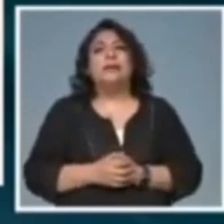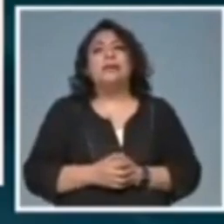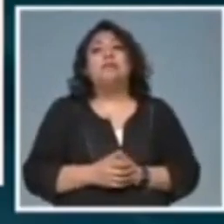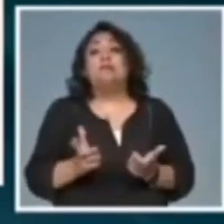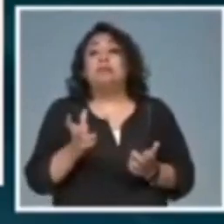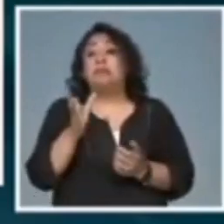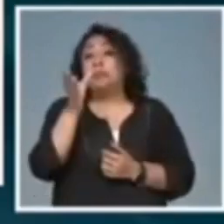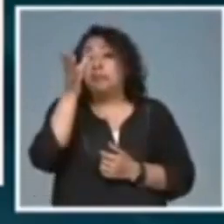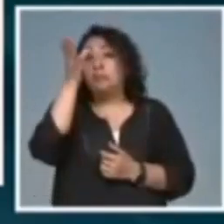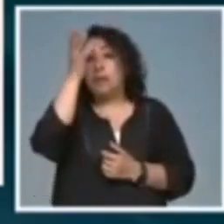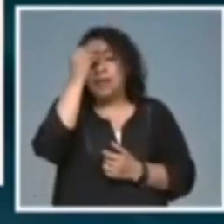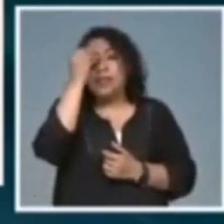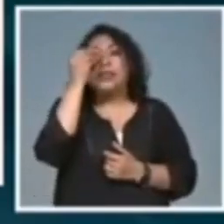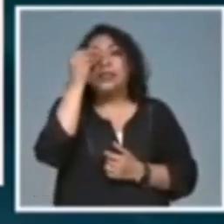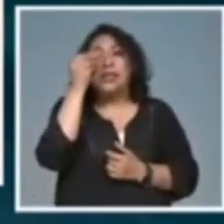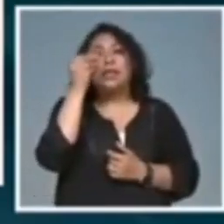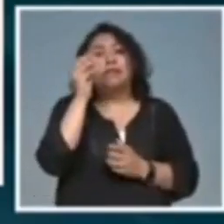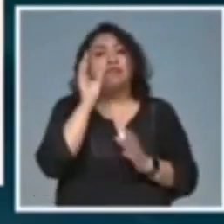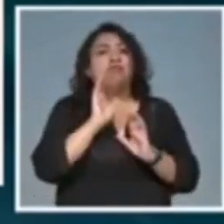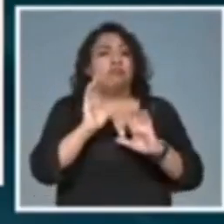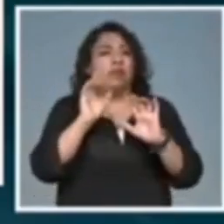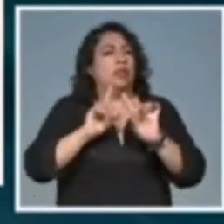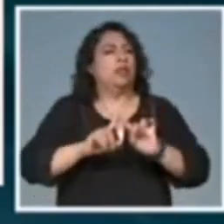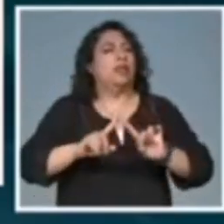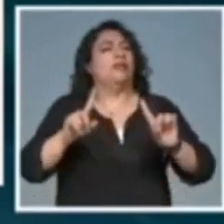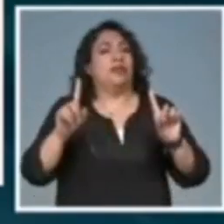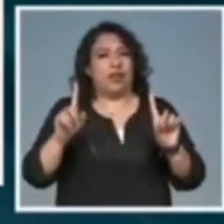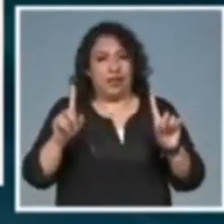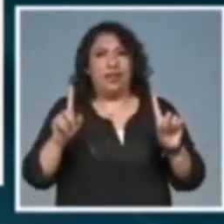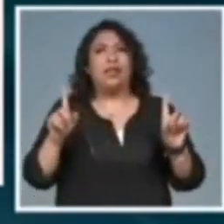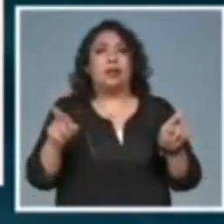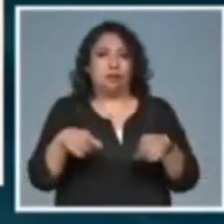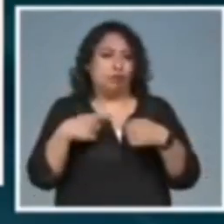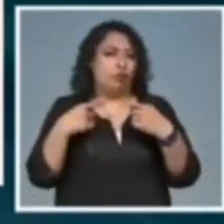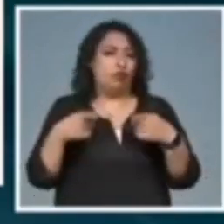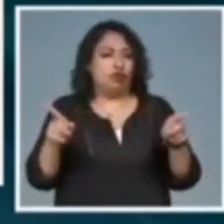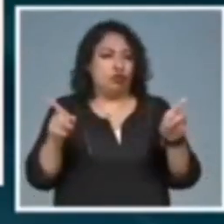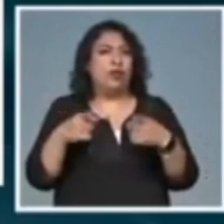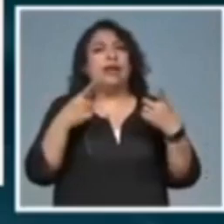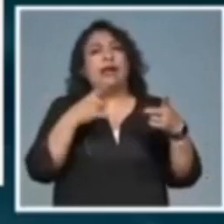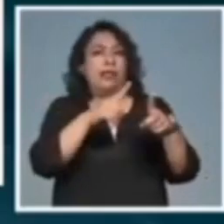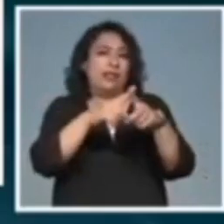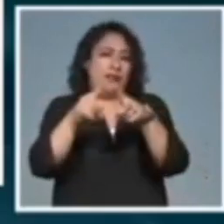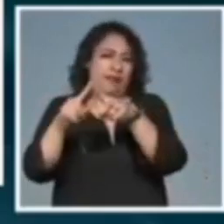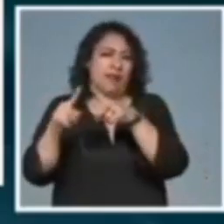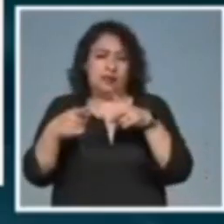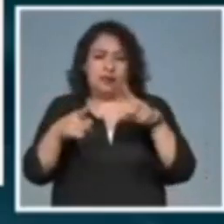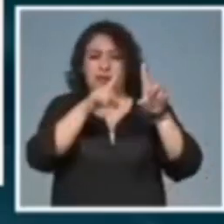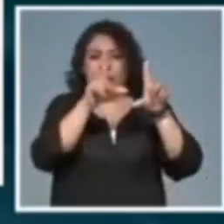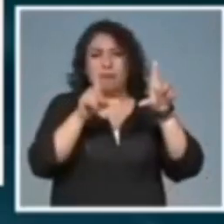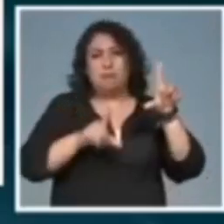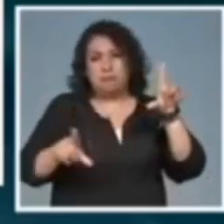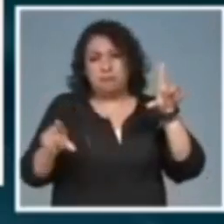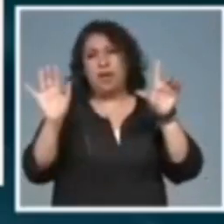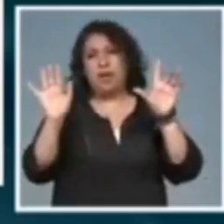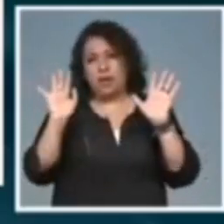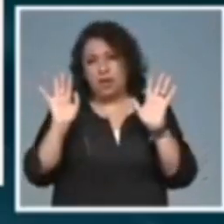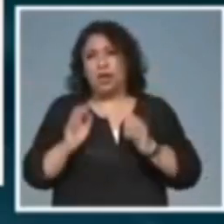y aprendí a interpretar de manera diferente la música y la diversidad de nuestro país, así